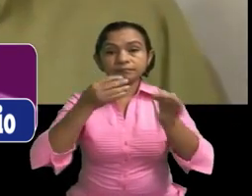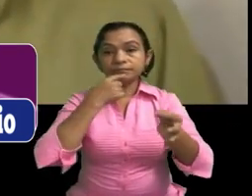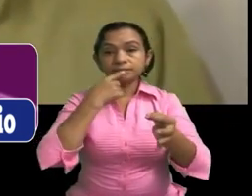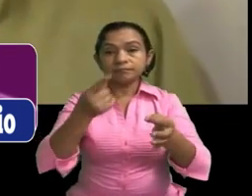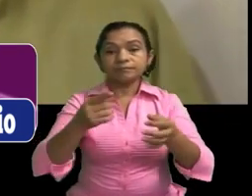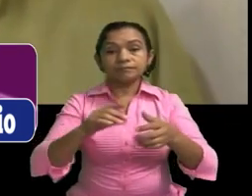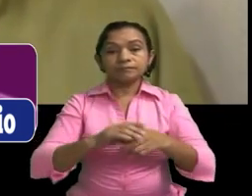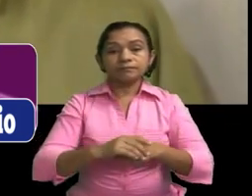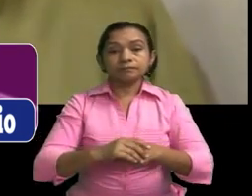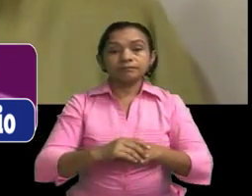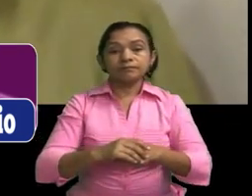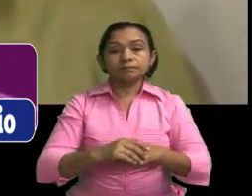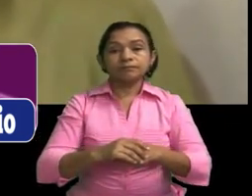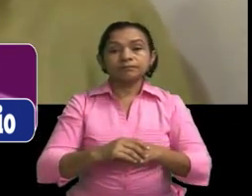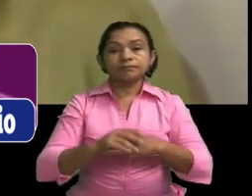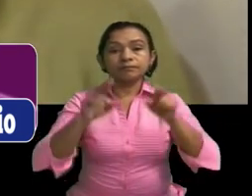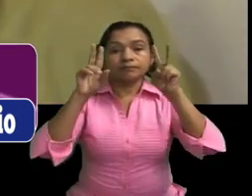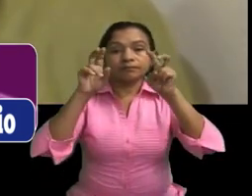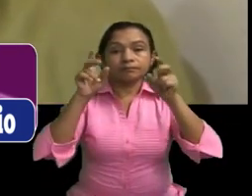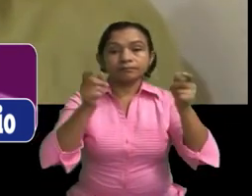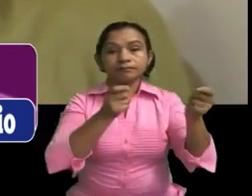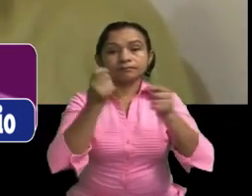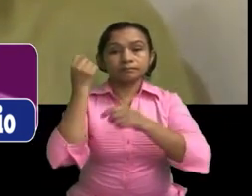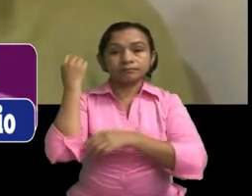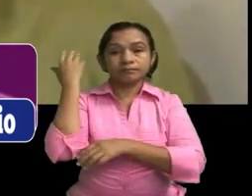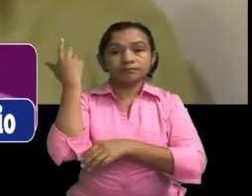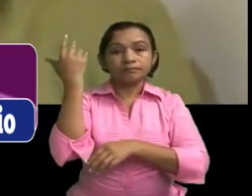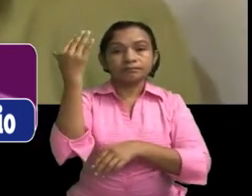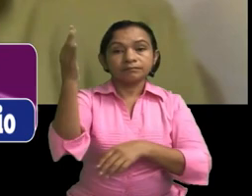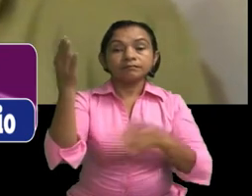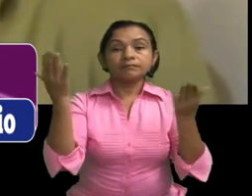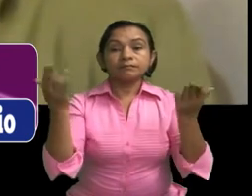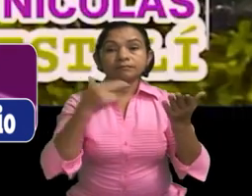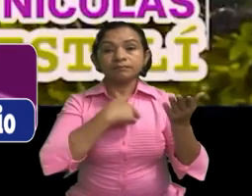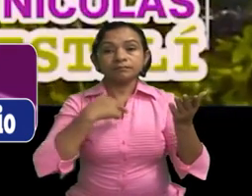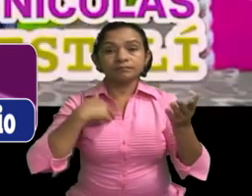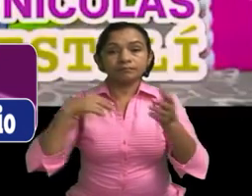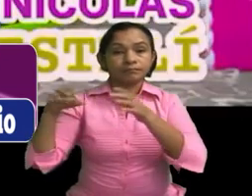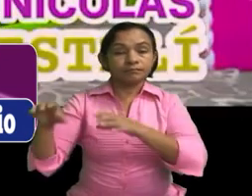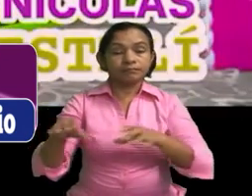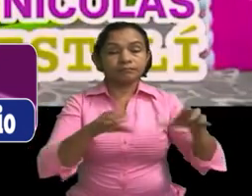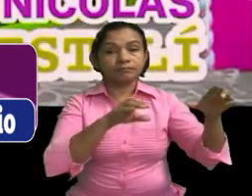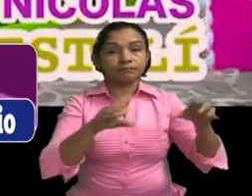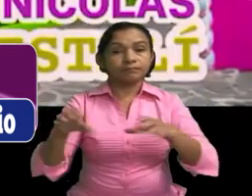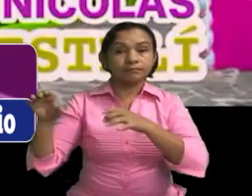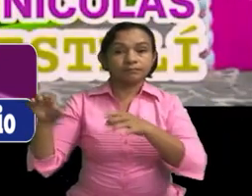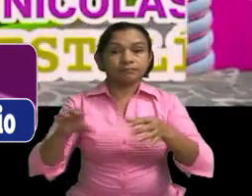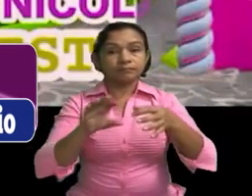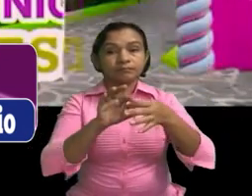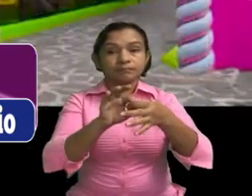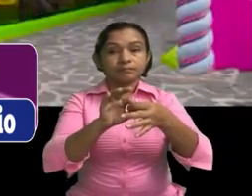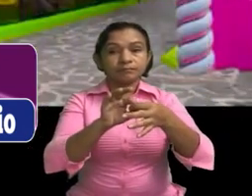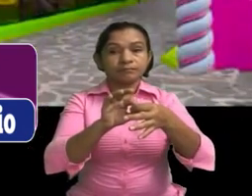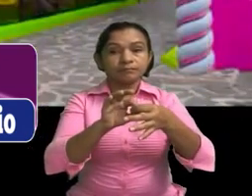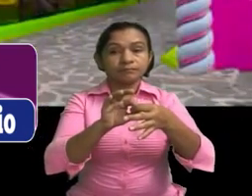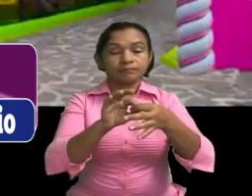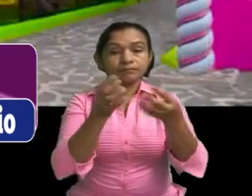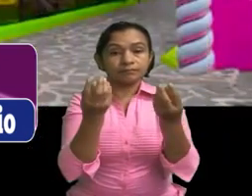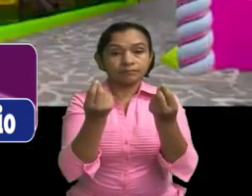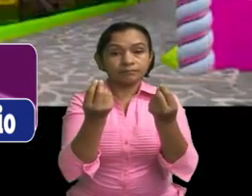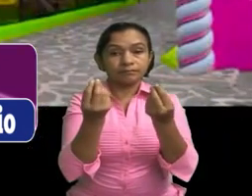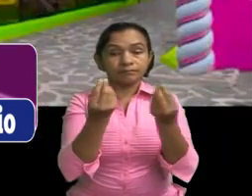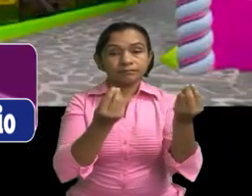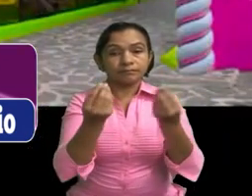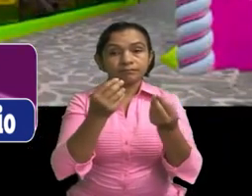y el tema del manejo forestal, ¿verdad? Actividades que de la mano con otras actividades económicas